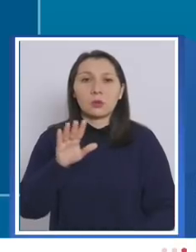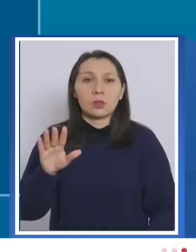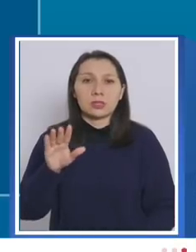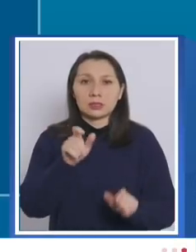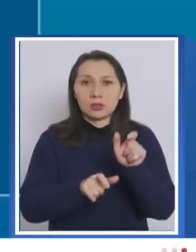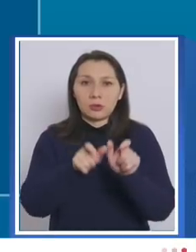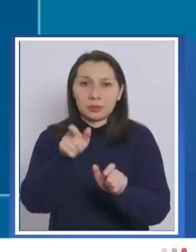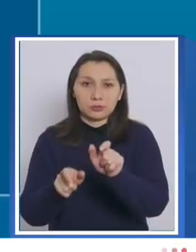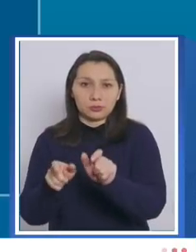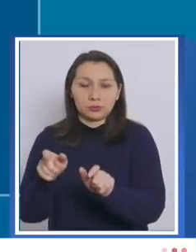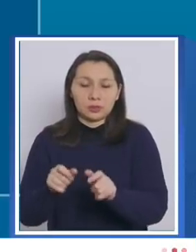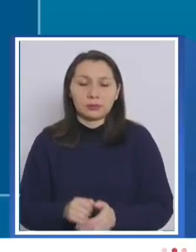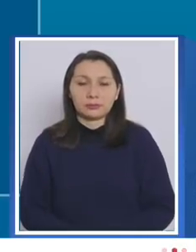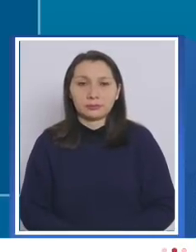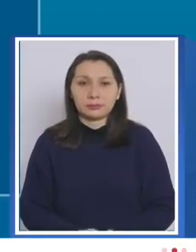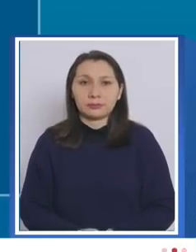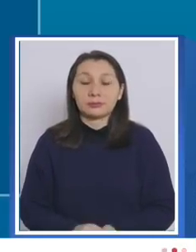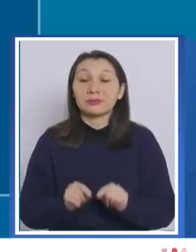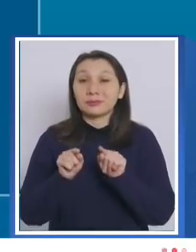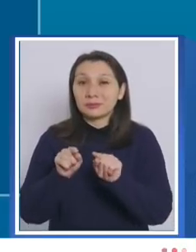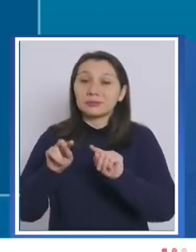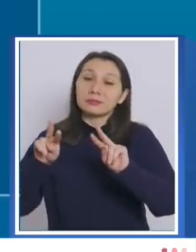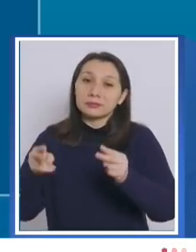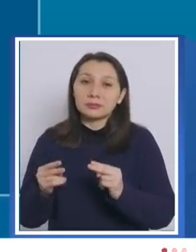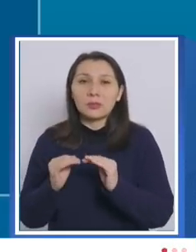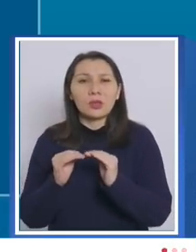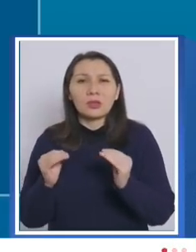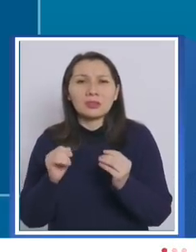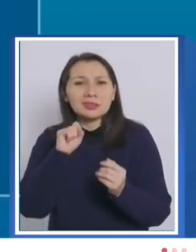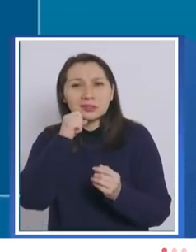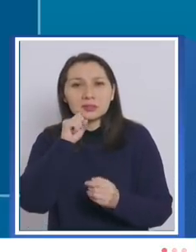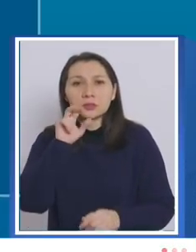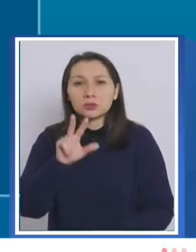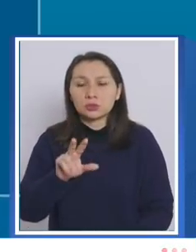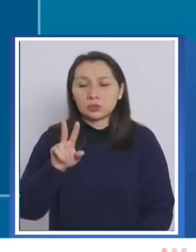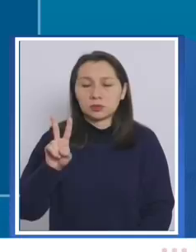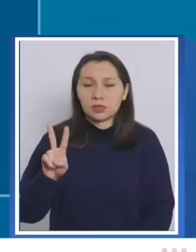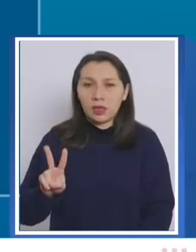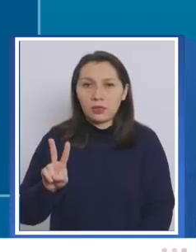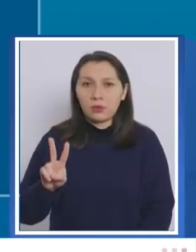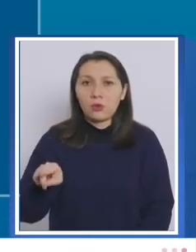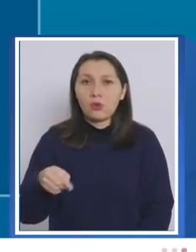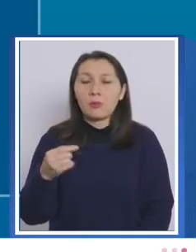12.467.055 personas. Esto equivale al